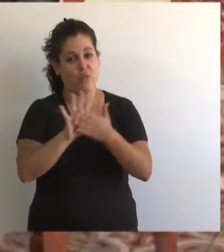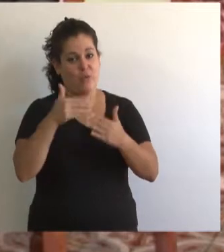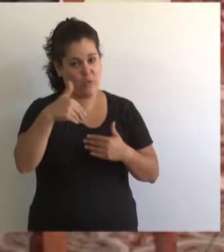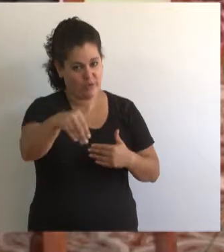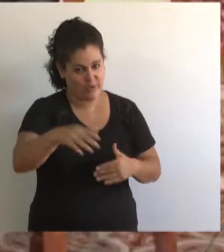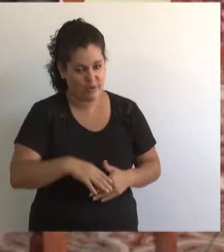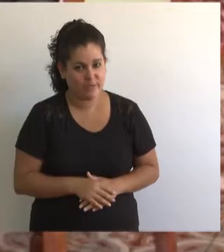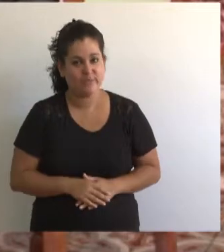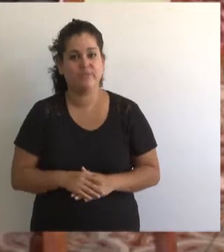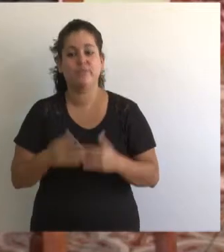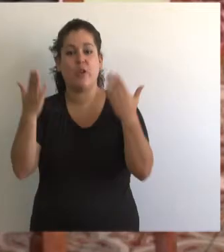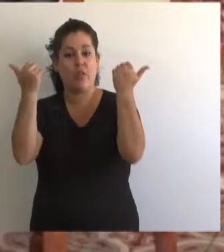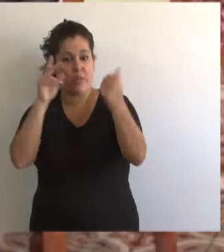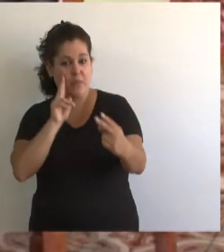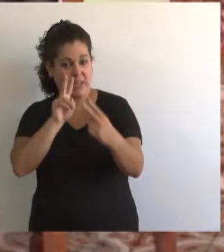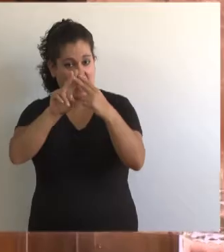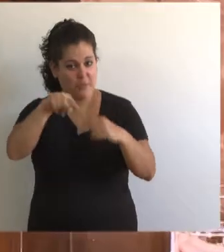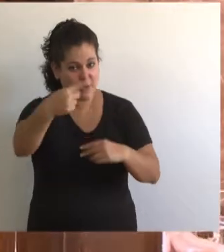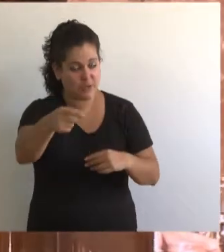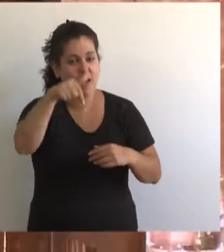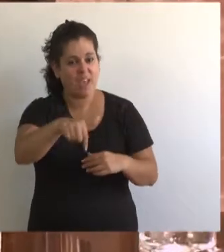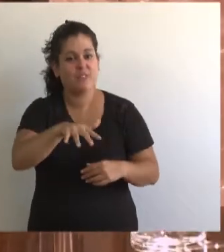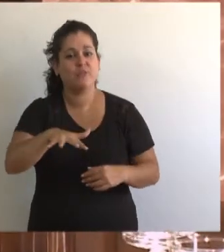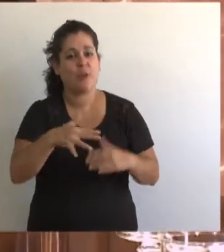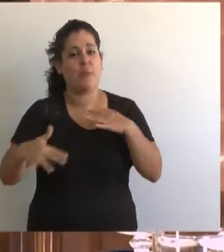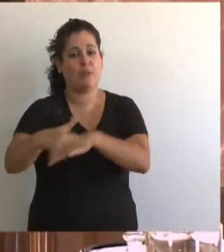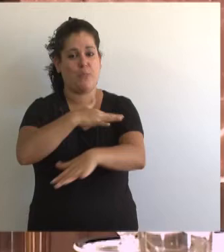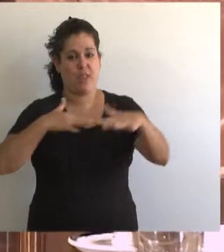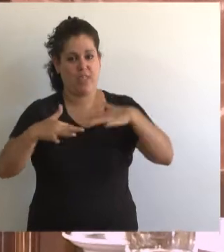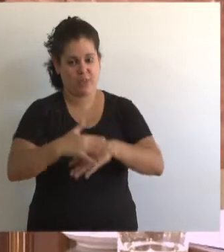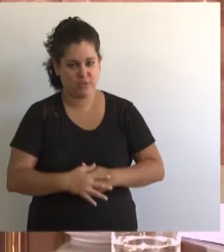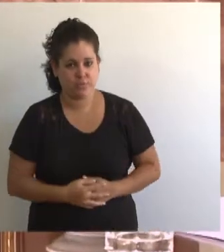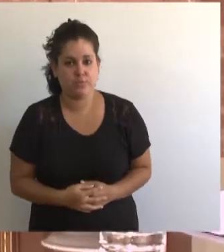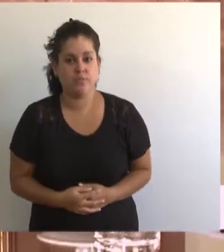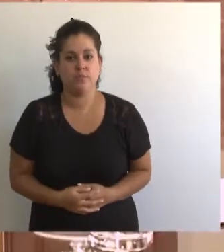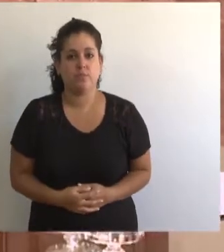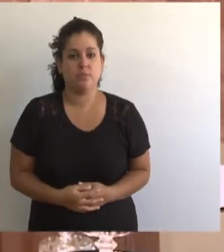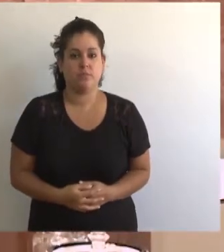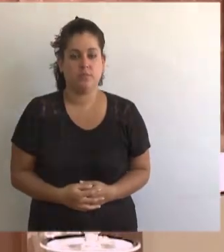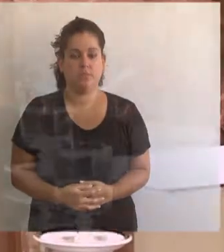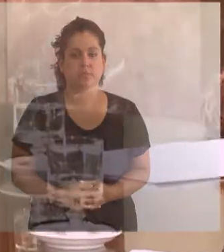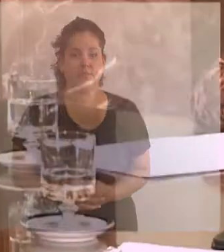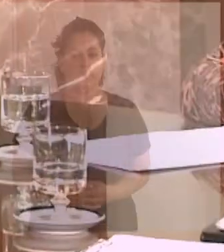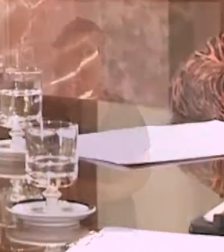nuevo encuentro. Muy amables, colegas también. Nos despedimos hasta la próxima en esto que ha sido Pasos Perdidos.